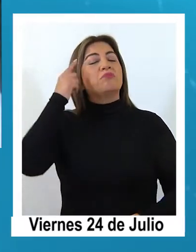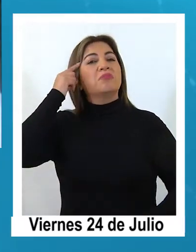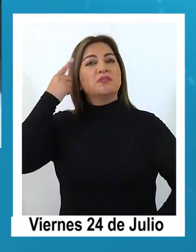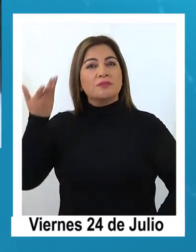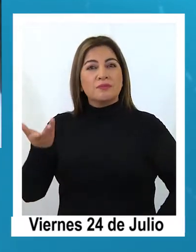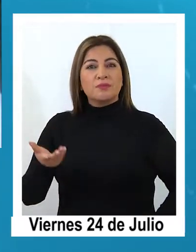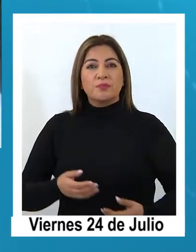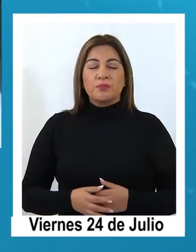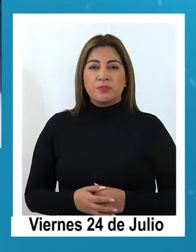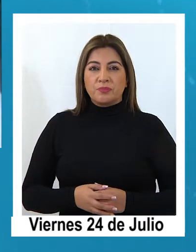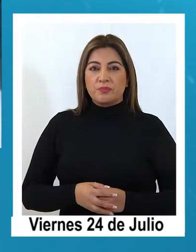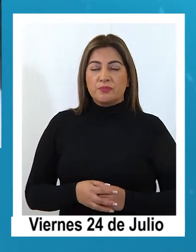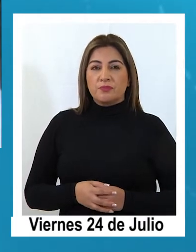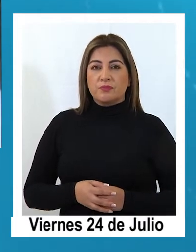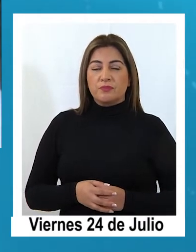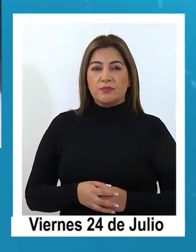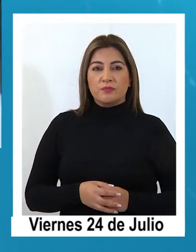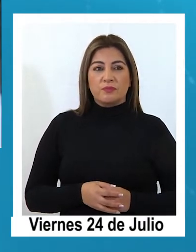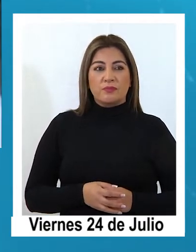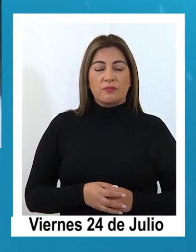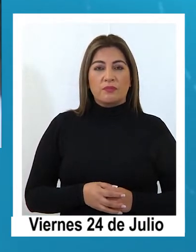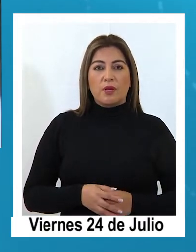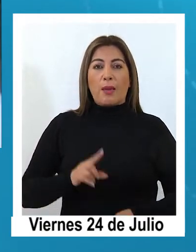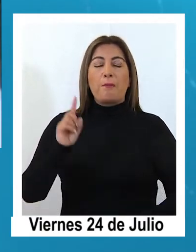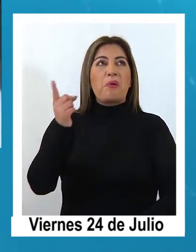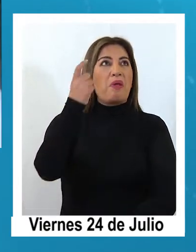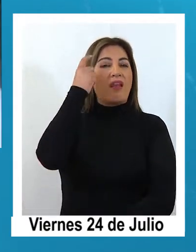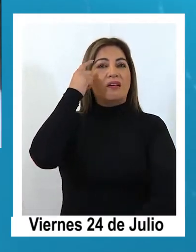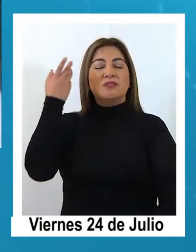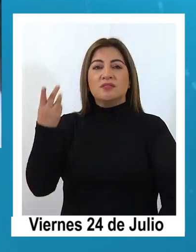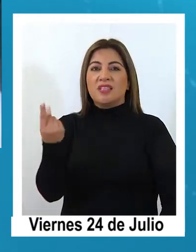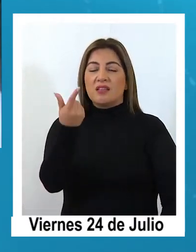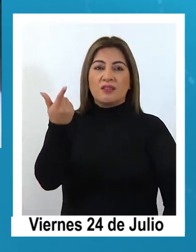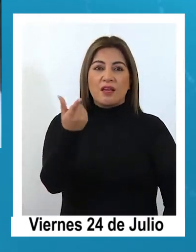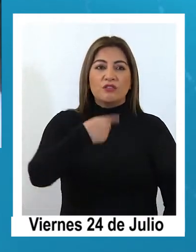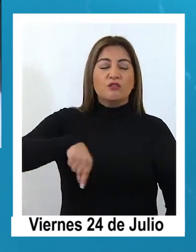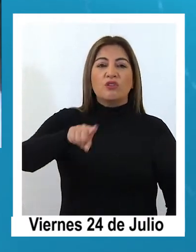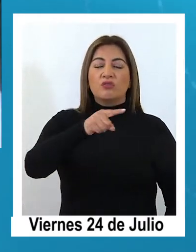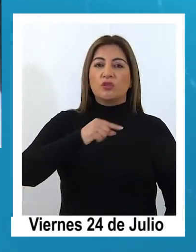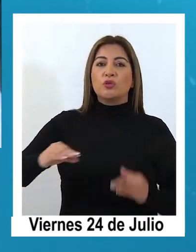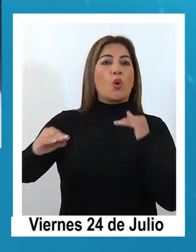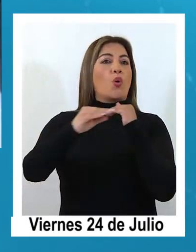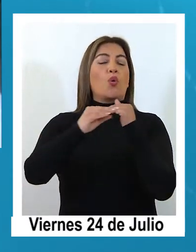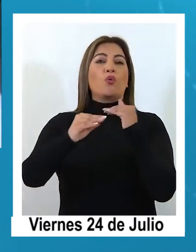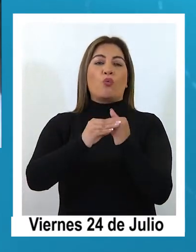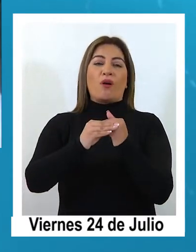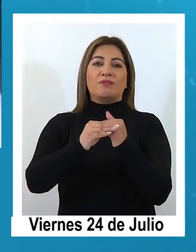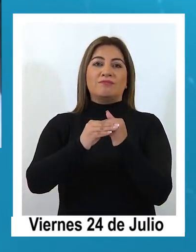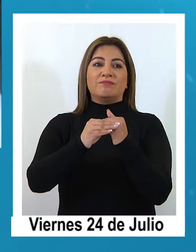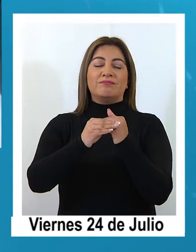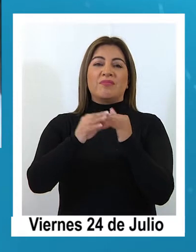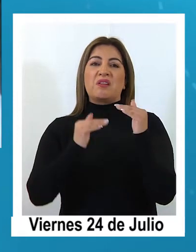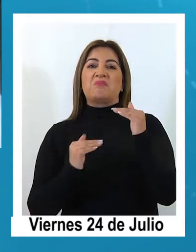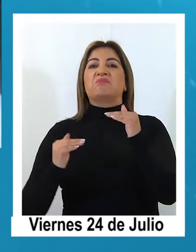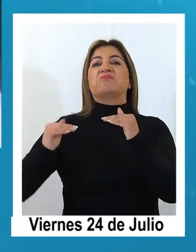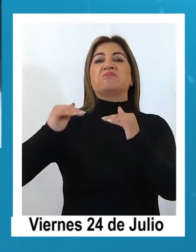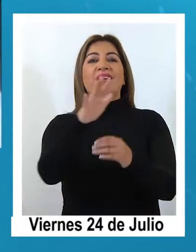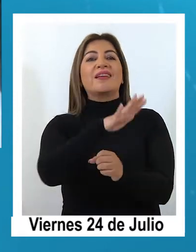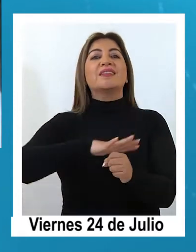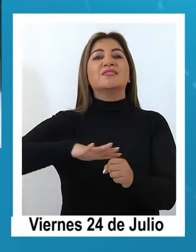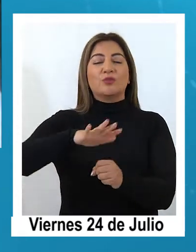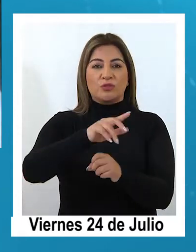concluir que, o sea, así como primera idea, ¿no? Que hemos estado a la altura de las circunstancias, ¿sí?